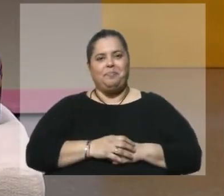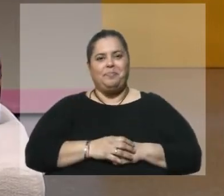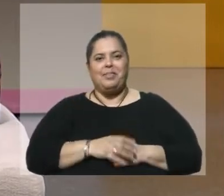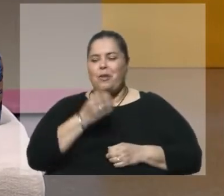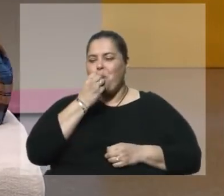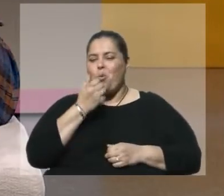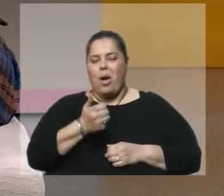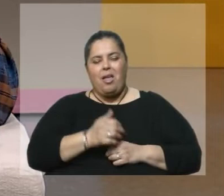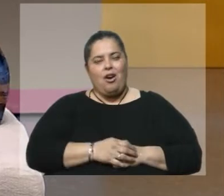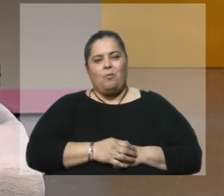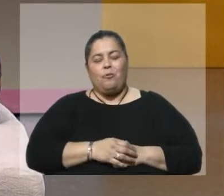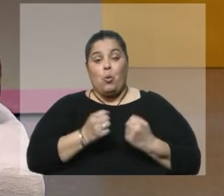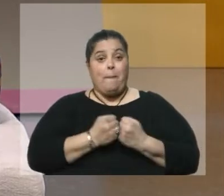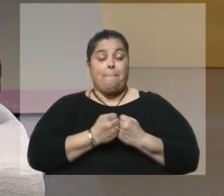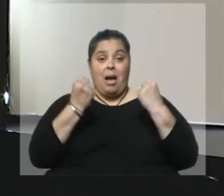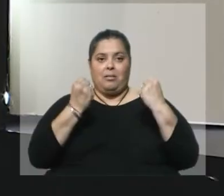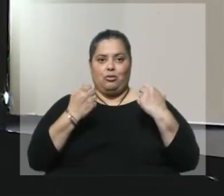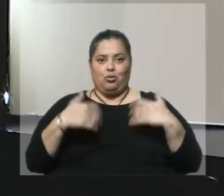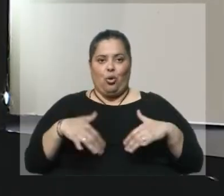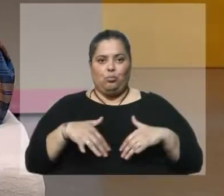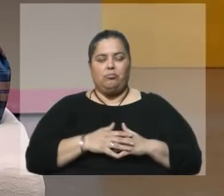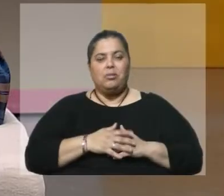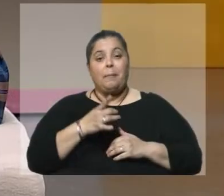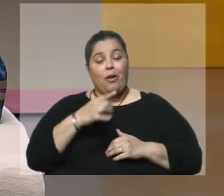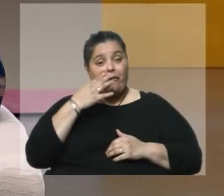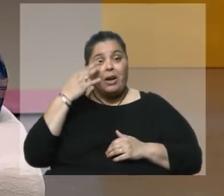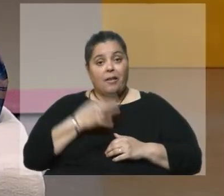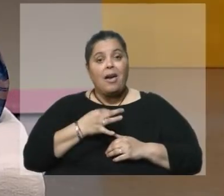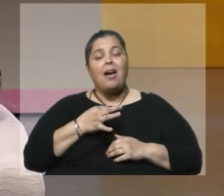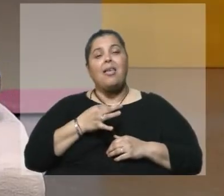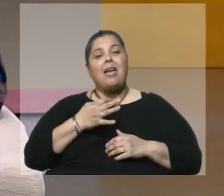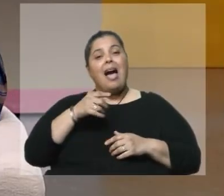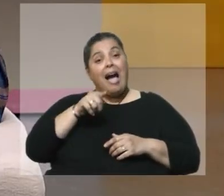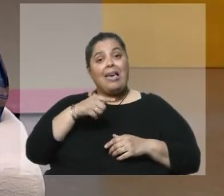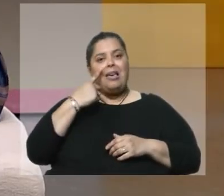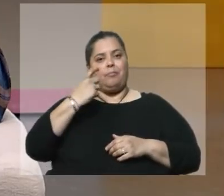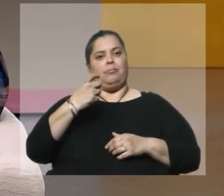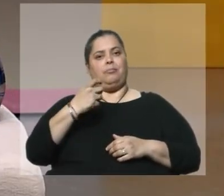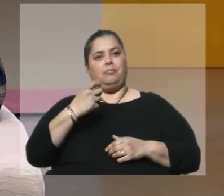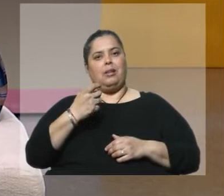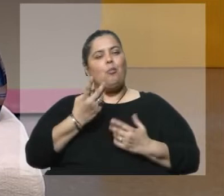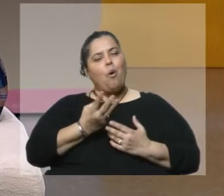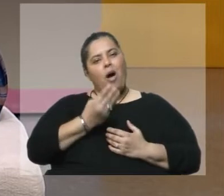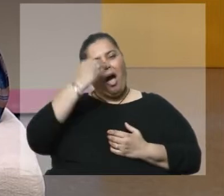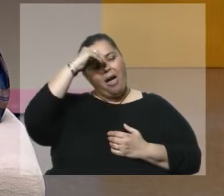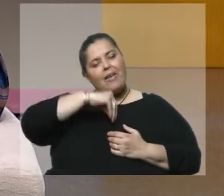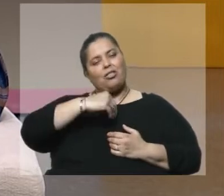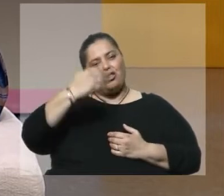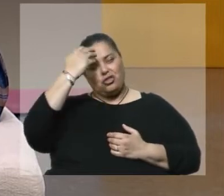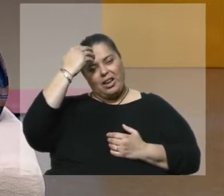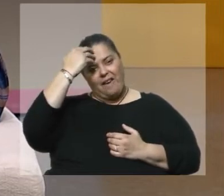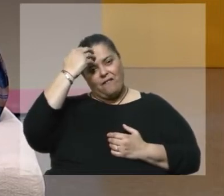genial. Un impacto. Fue un impacto. Fue un impacto porque en realidad uno ahí se da cuenta que tiene metido en el cerebro,